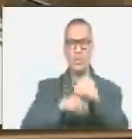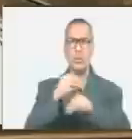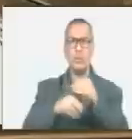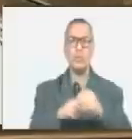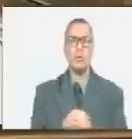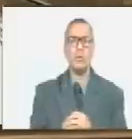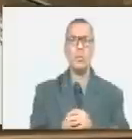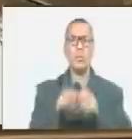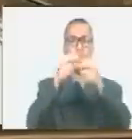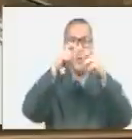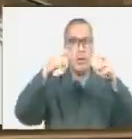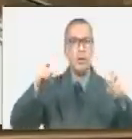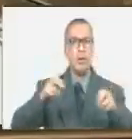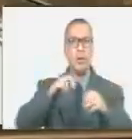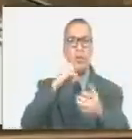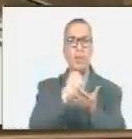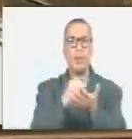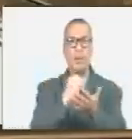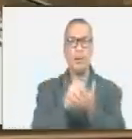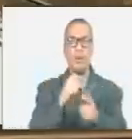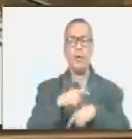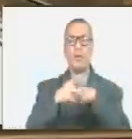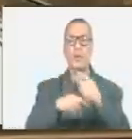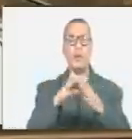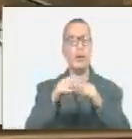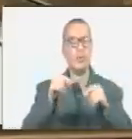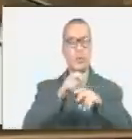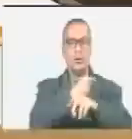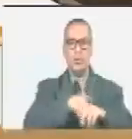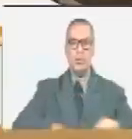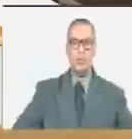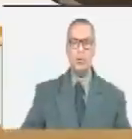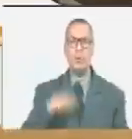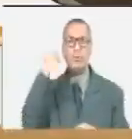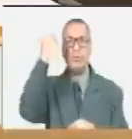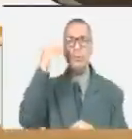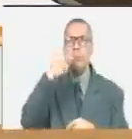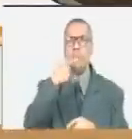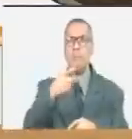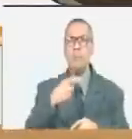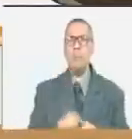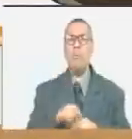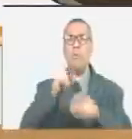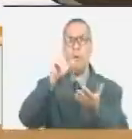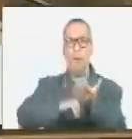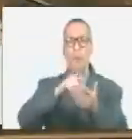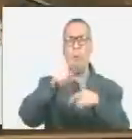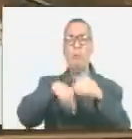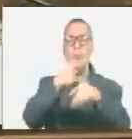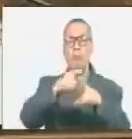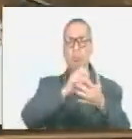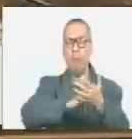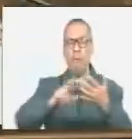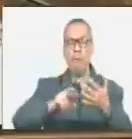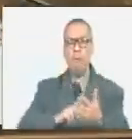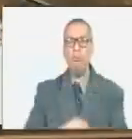manera. Epígrafe, prueba trasladada. Es todo, presidente. En consideración. Aprobado. Siguiente.